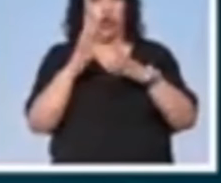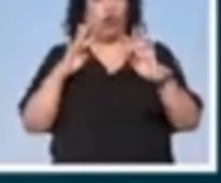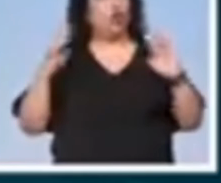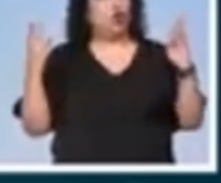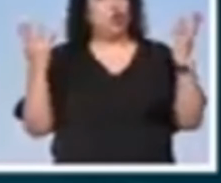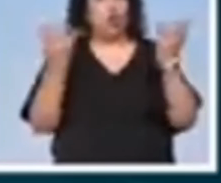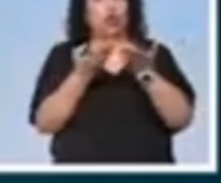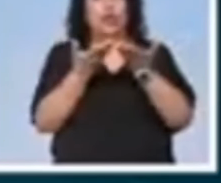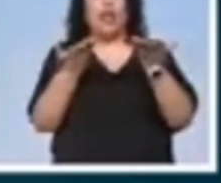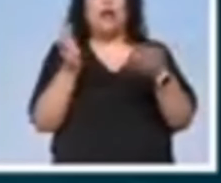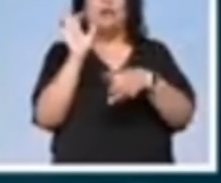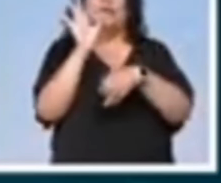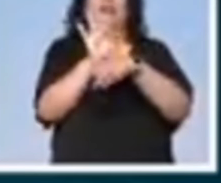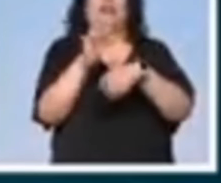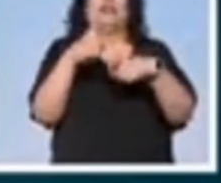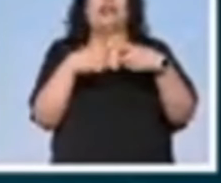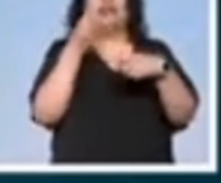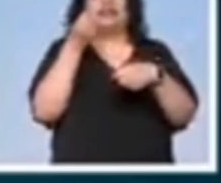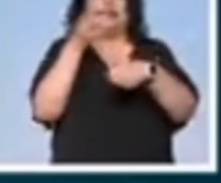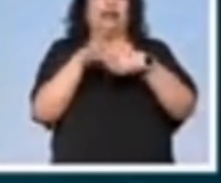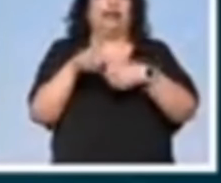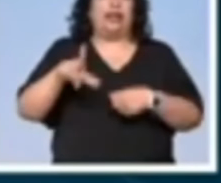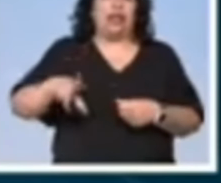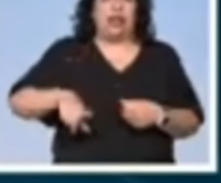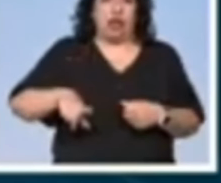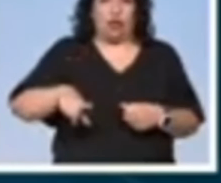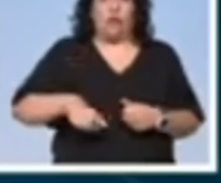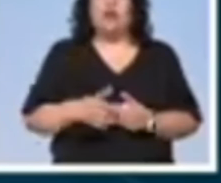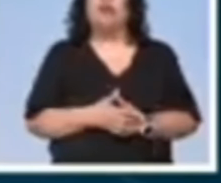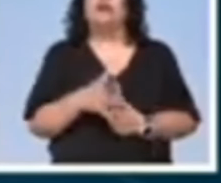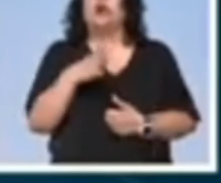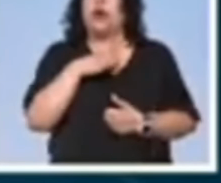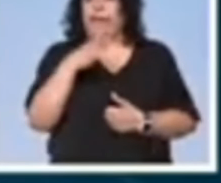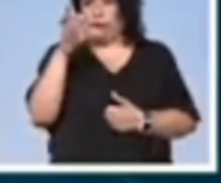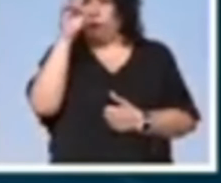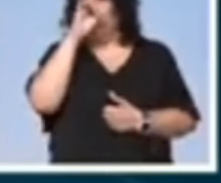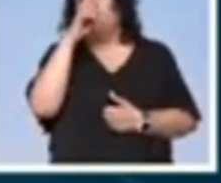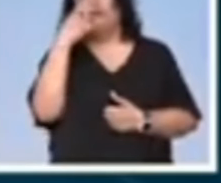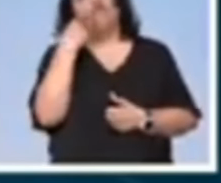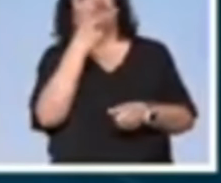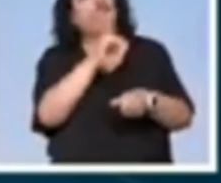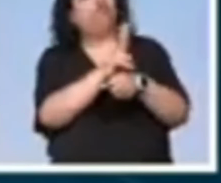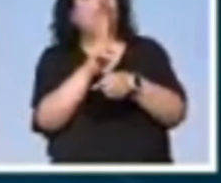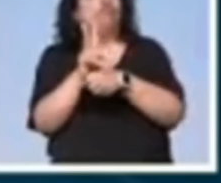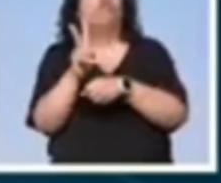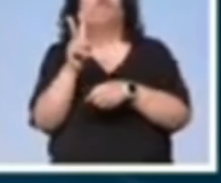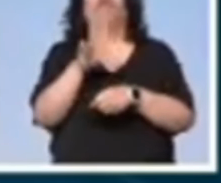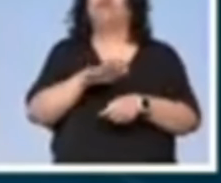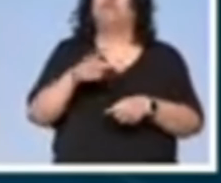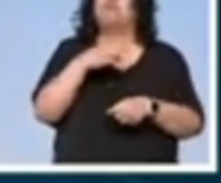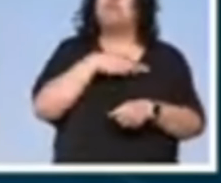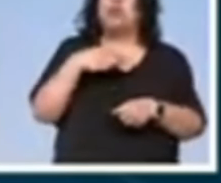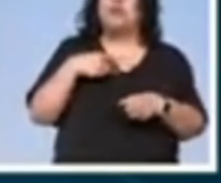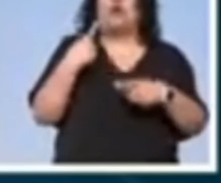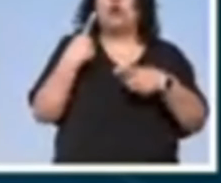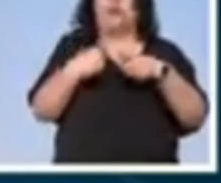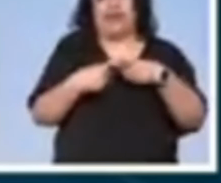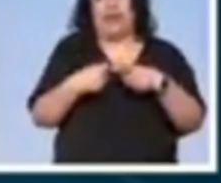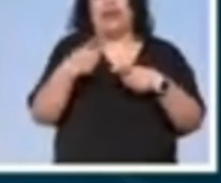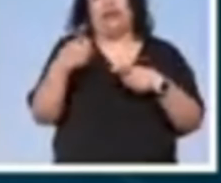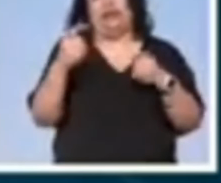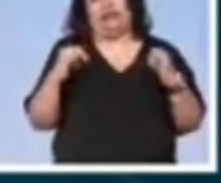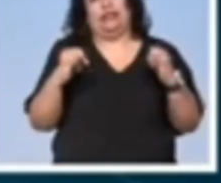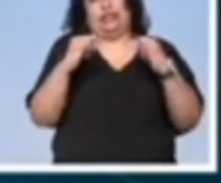hasta el momento, la resguarda la Secretaría de Gobernación. Hay un consejo que ve por el espacio y sus miembros lo integran, además de